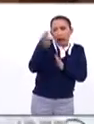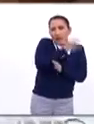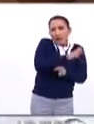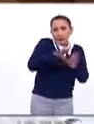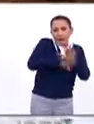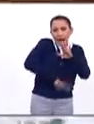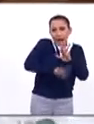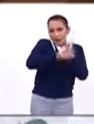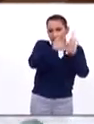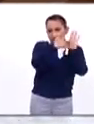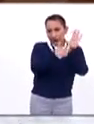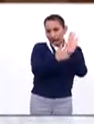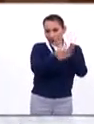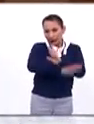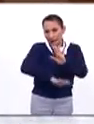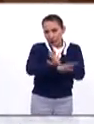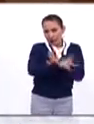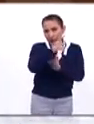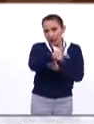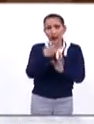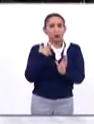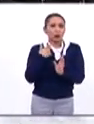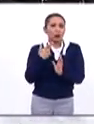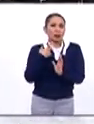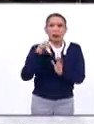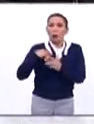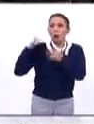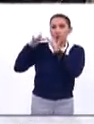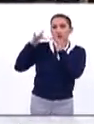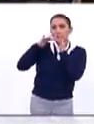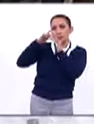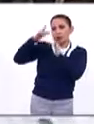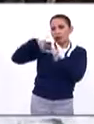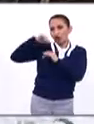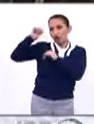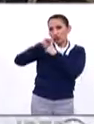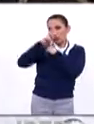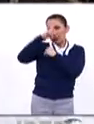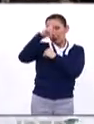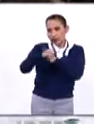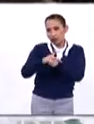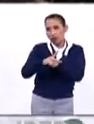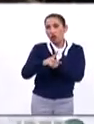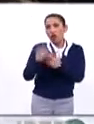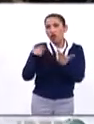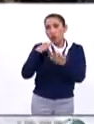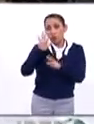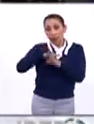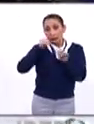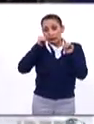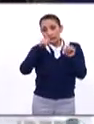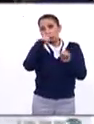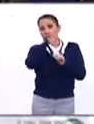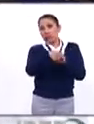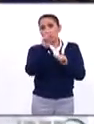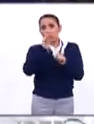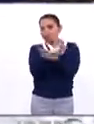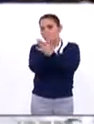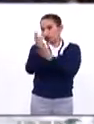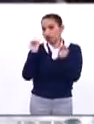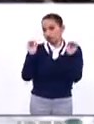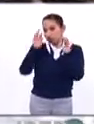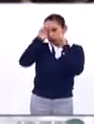bases, principios y fundamentos de la política exterior de México, poniendo énfasis en el tema de la no